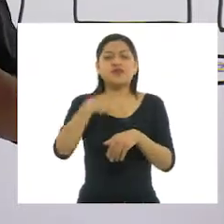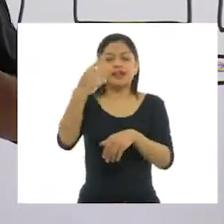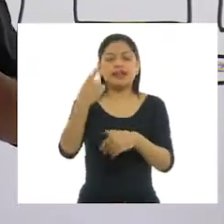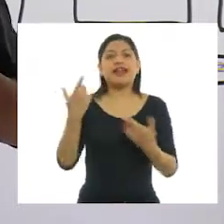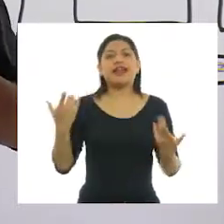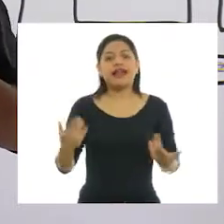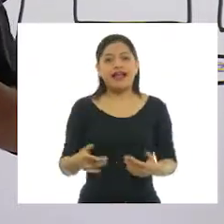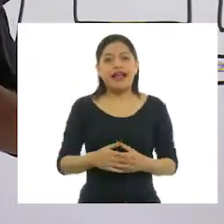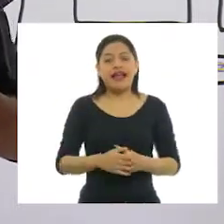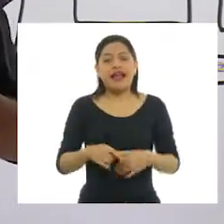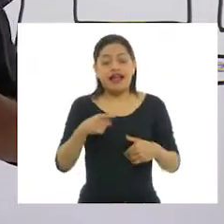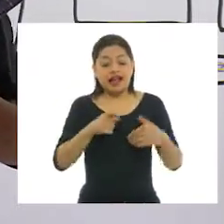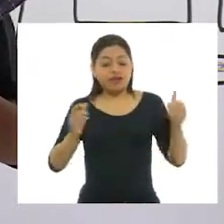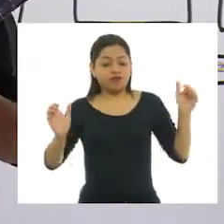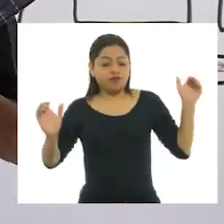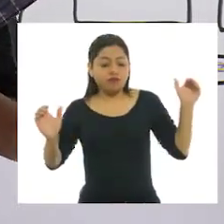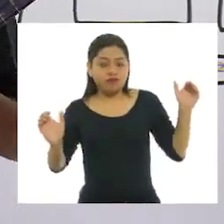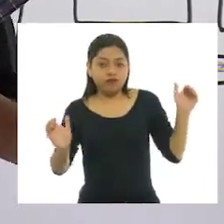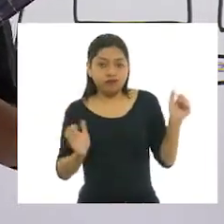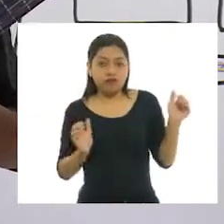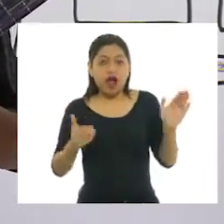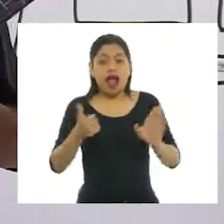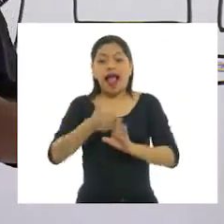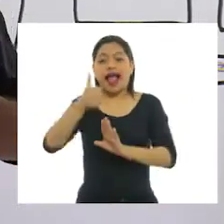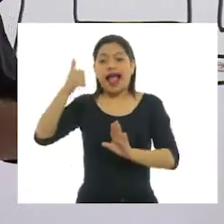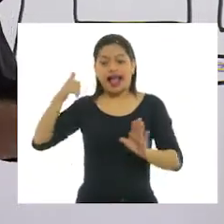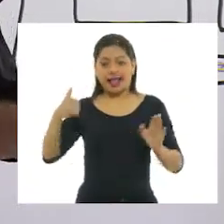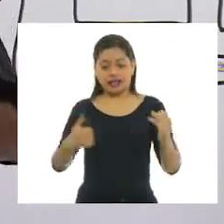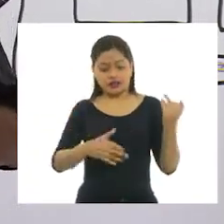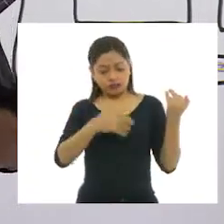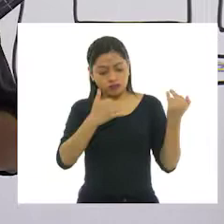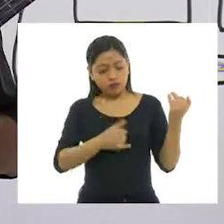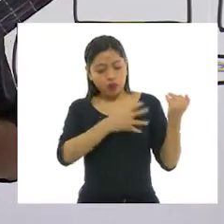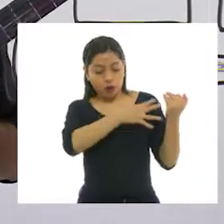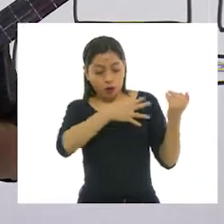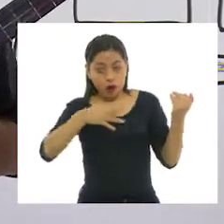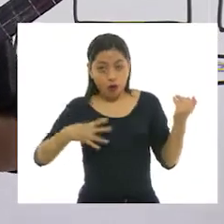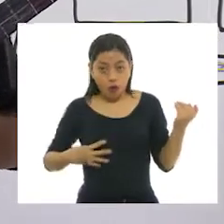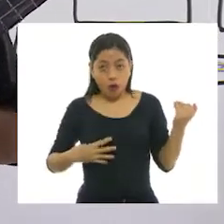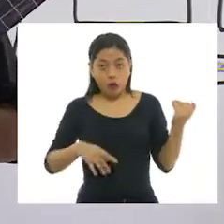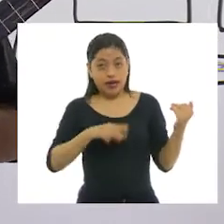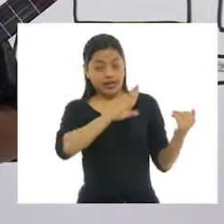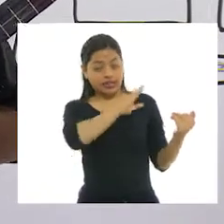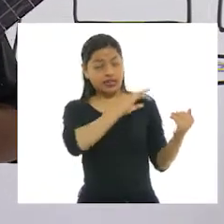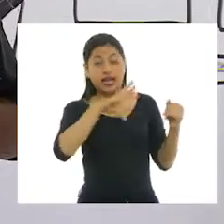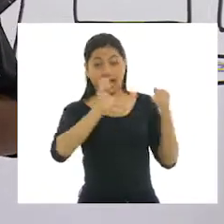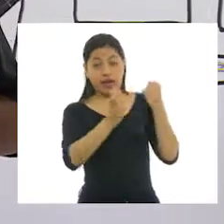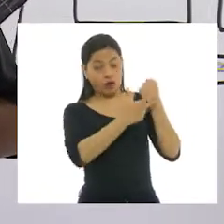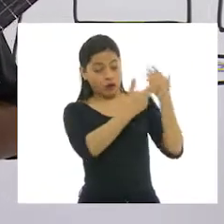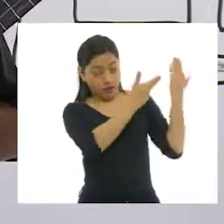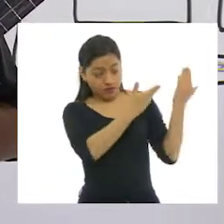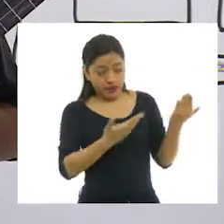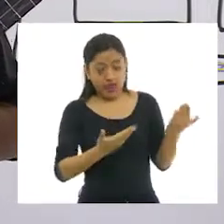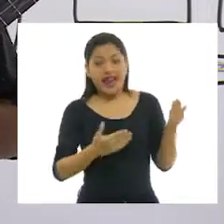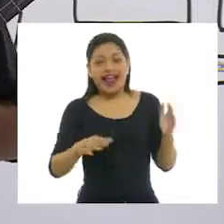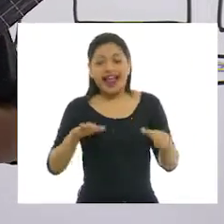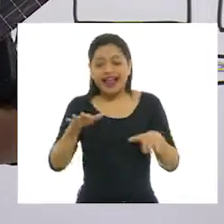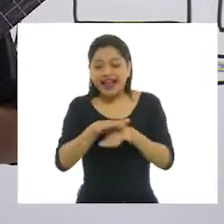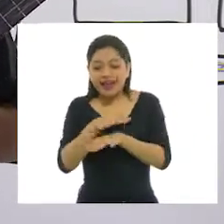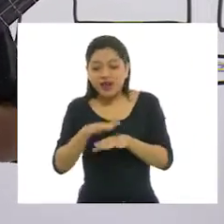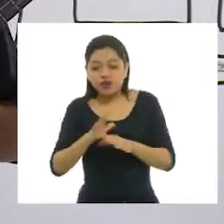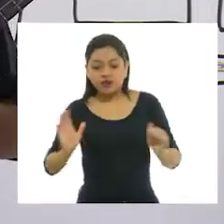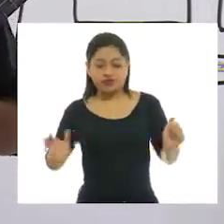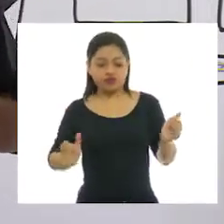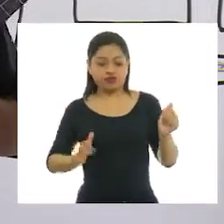Porque son reminiscencias de algunos instrumentos de cuerda que llegaron de Europa hace muchísimos, muchísimos años. El